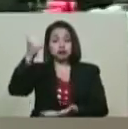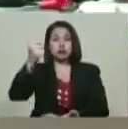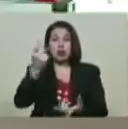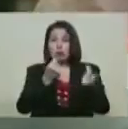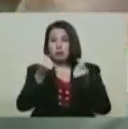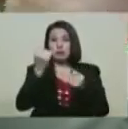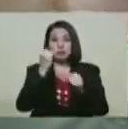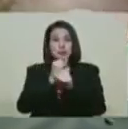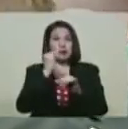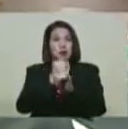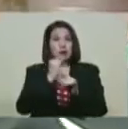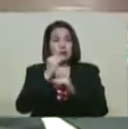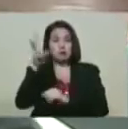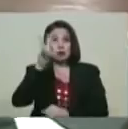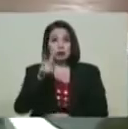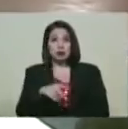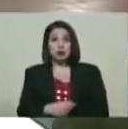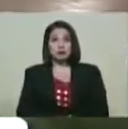criptomoneda venezolana.